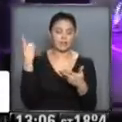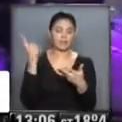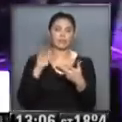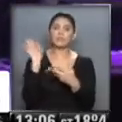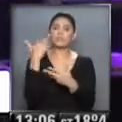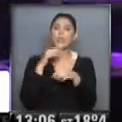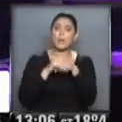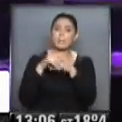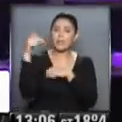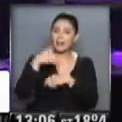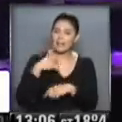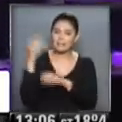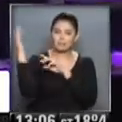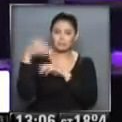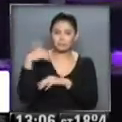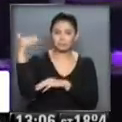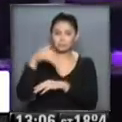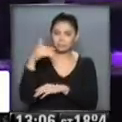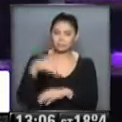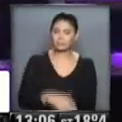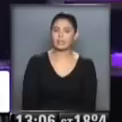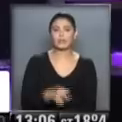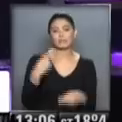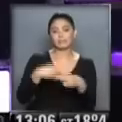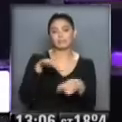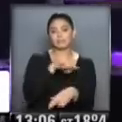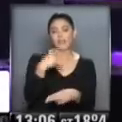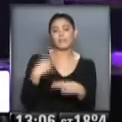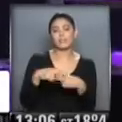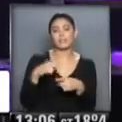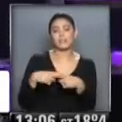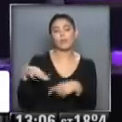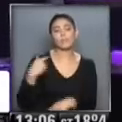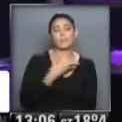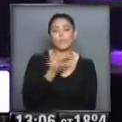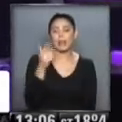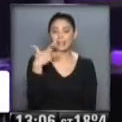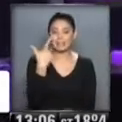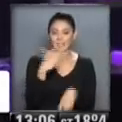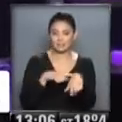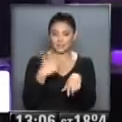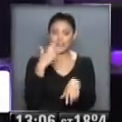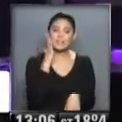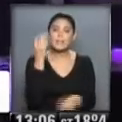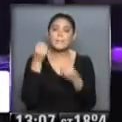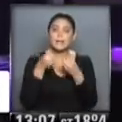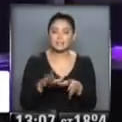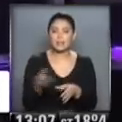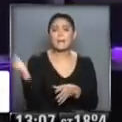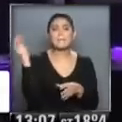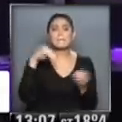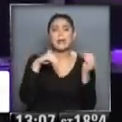público argentino desde hace muchísimos años. Festejo popular en la plaza, como decíamos, desde las 15, gran convocatoria, más muchos otros artistas que se